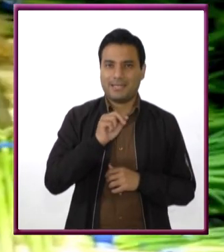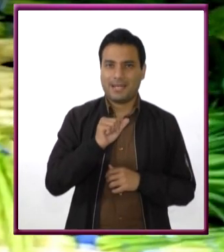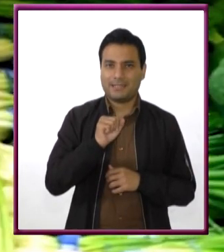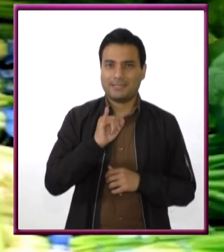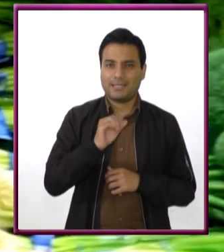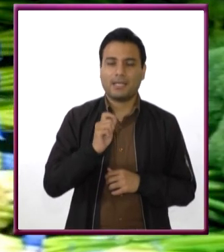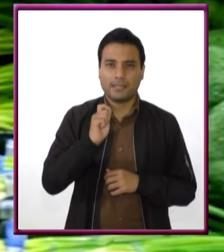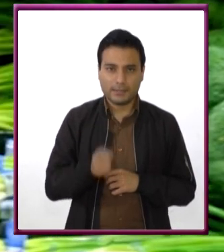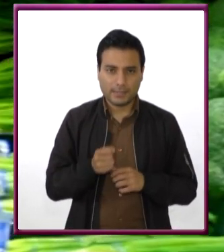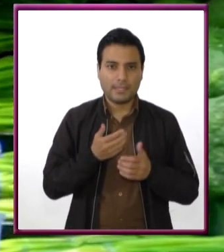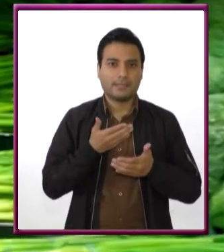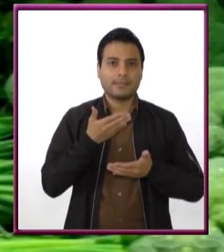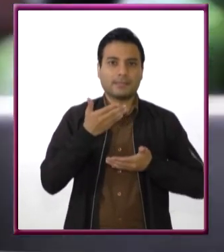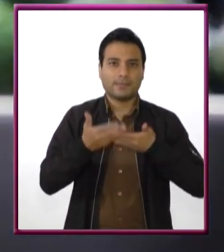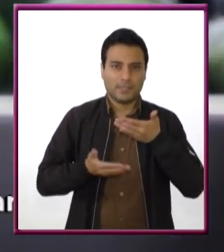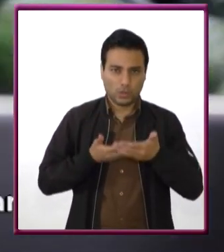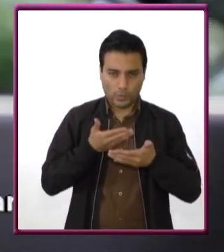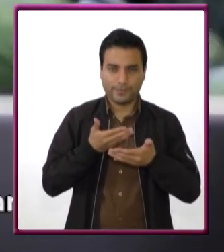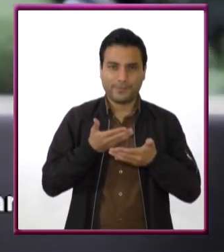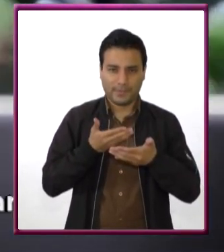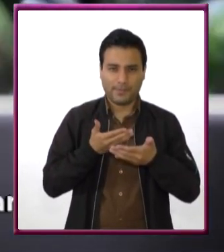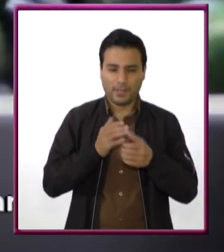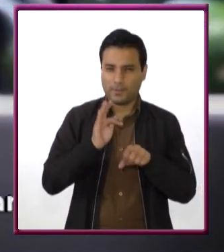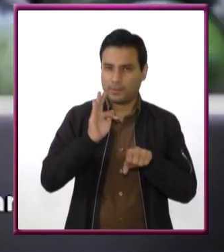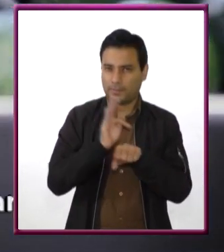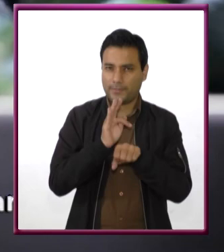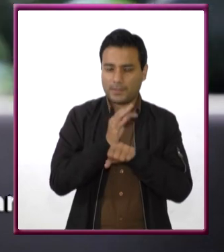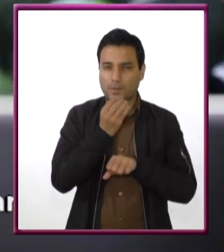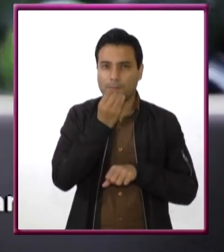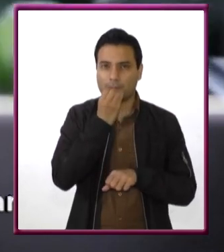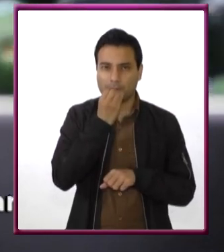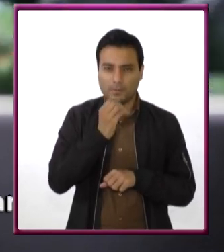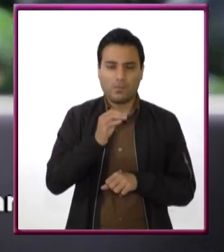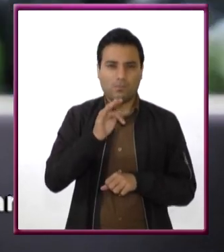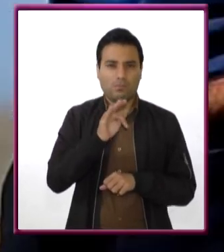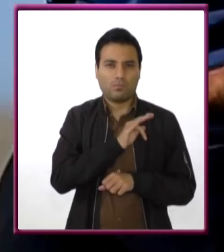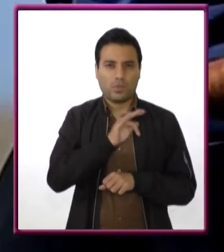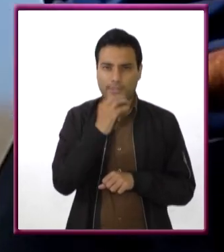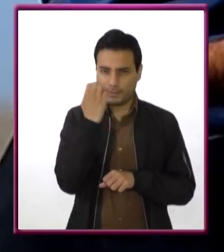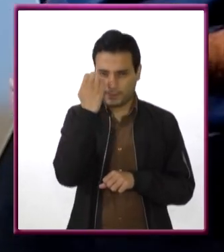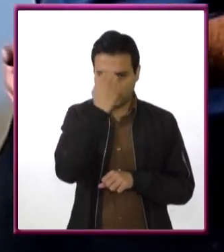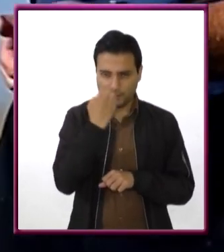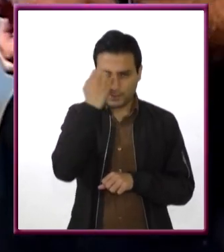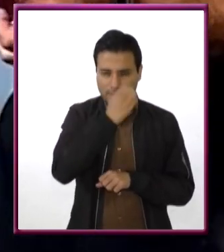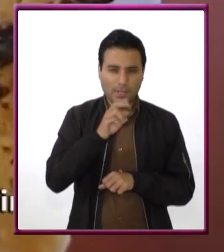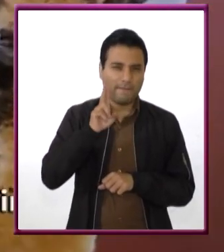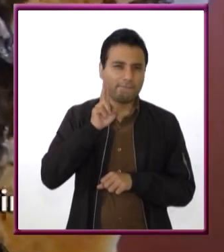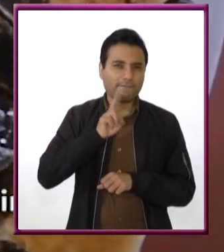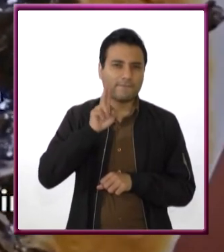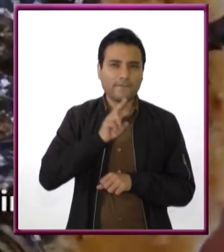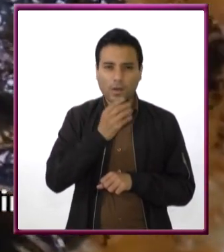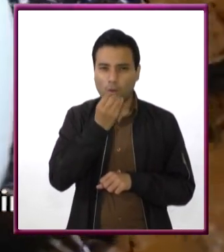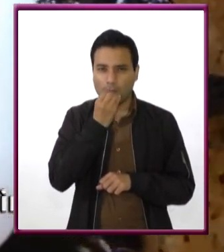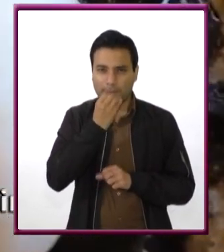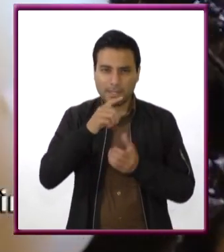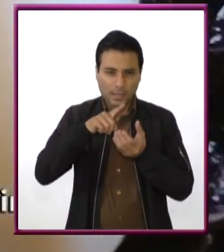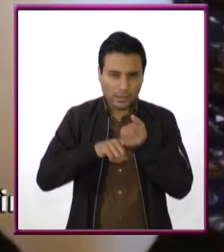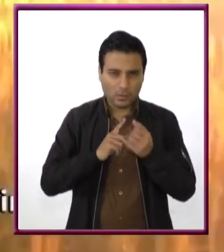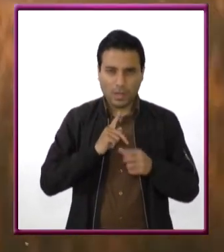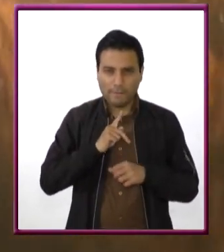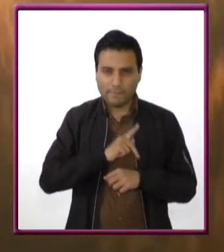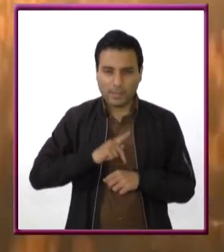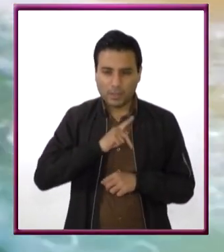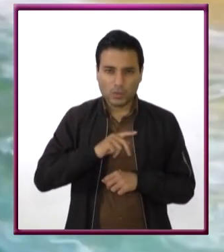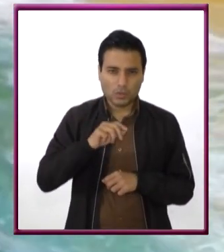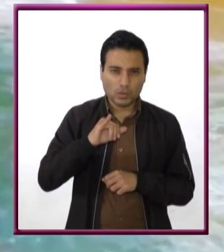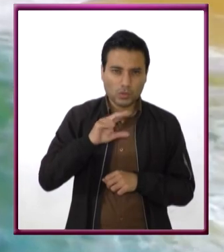es el Servicio de Inocuidad Alimentaria, que tiene laboratorios para poder determinar la presencia de plaguicidas o de otras sustancias tóxicas